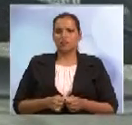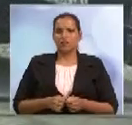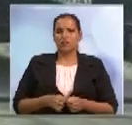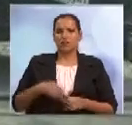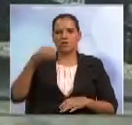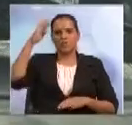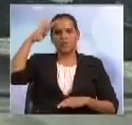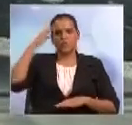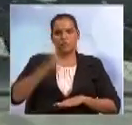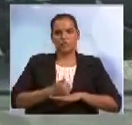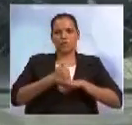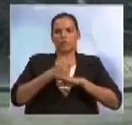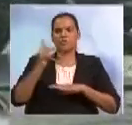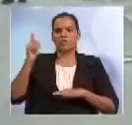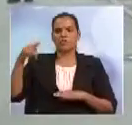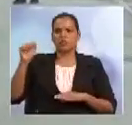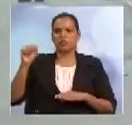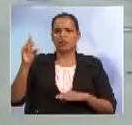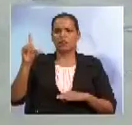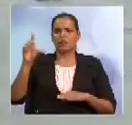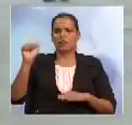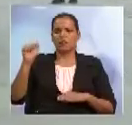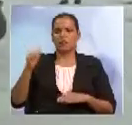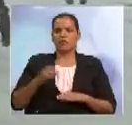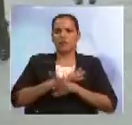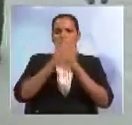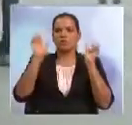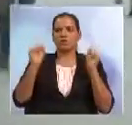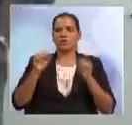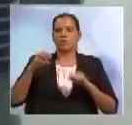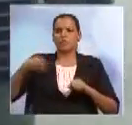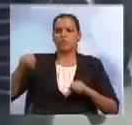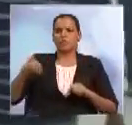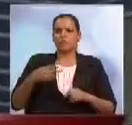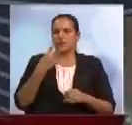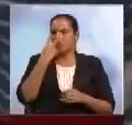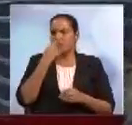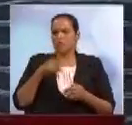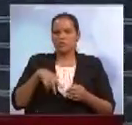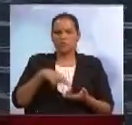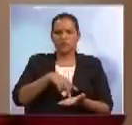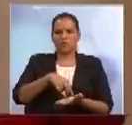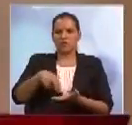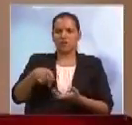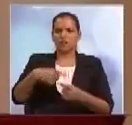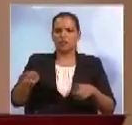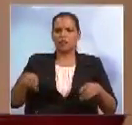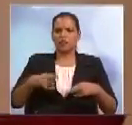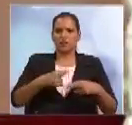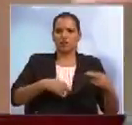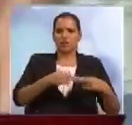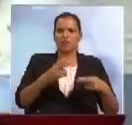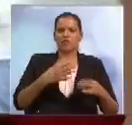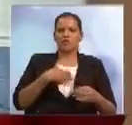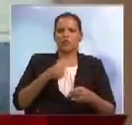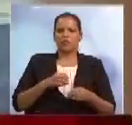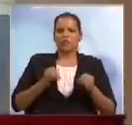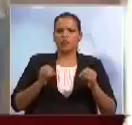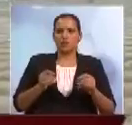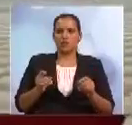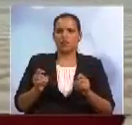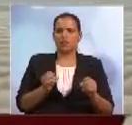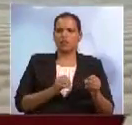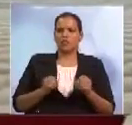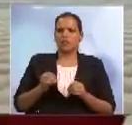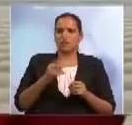la gobernadora de esmeraldas por la cabeza la mañana del miércoles realizó un recorrido por la infraestructura donde funcionará la unidad de